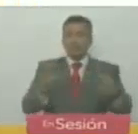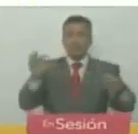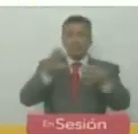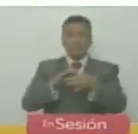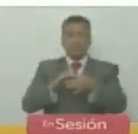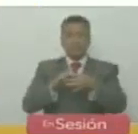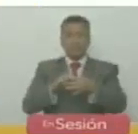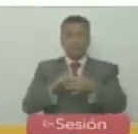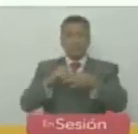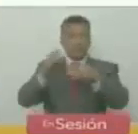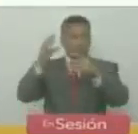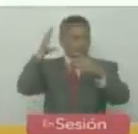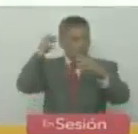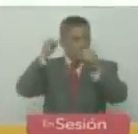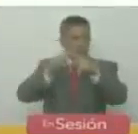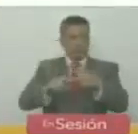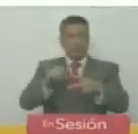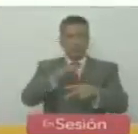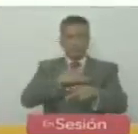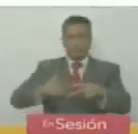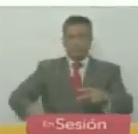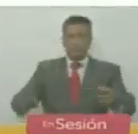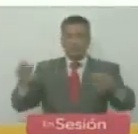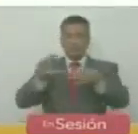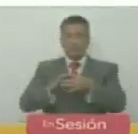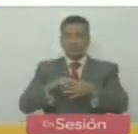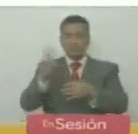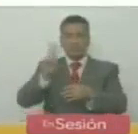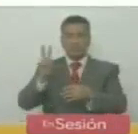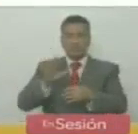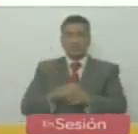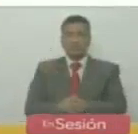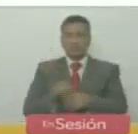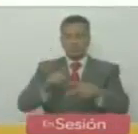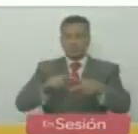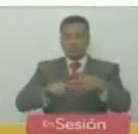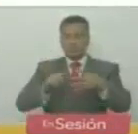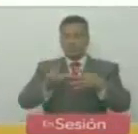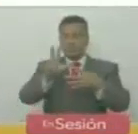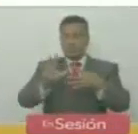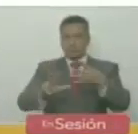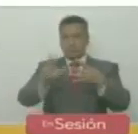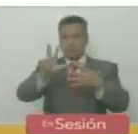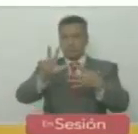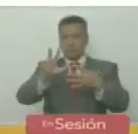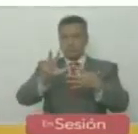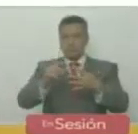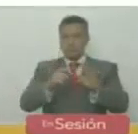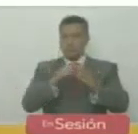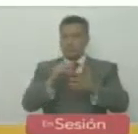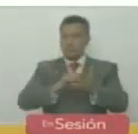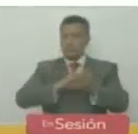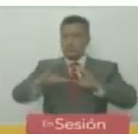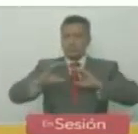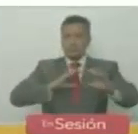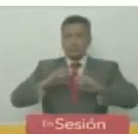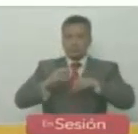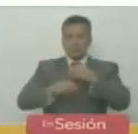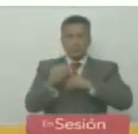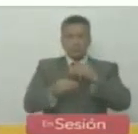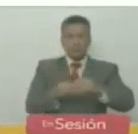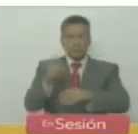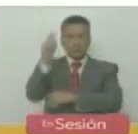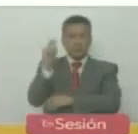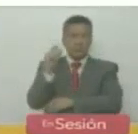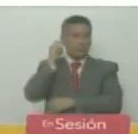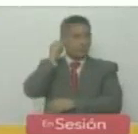relaciones diplomáticas entre China y Venezuela. El tercer punto de la cuenta fue referente a comunicación suscrita por la